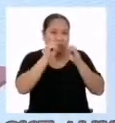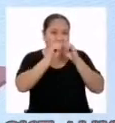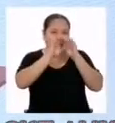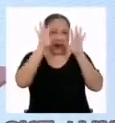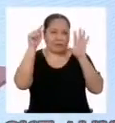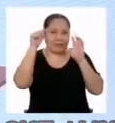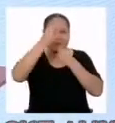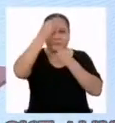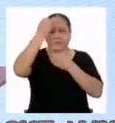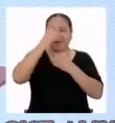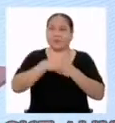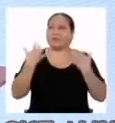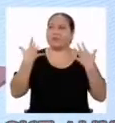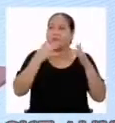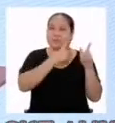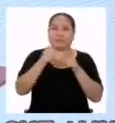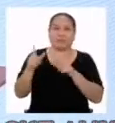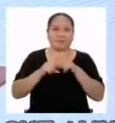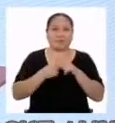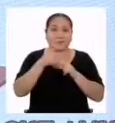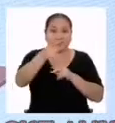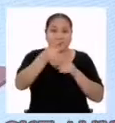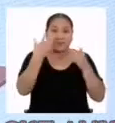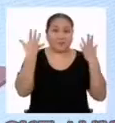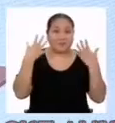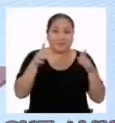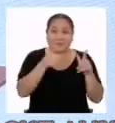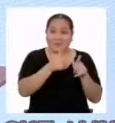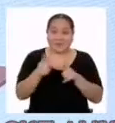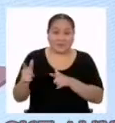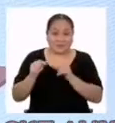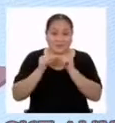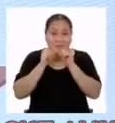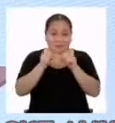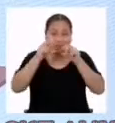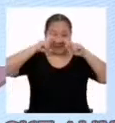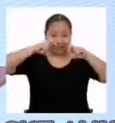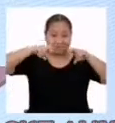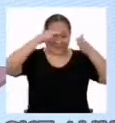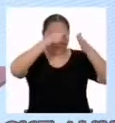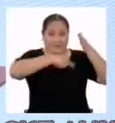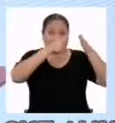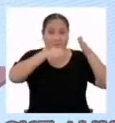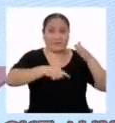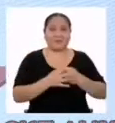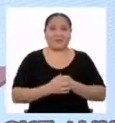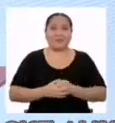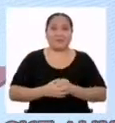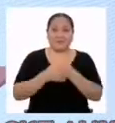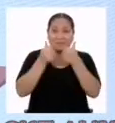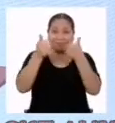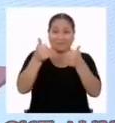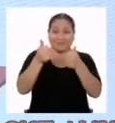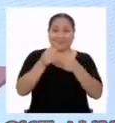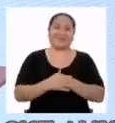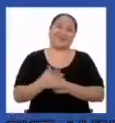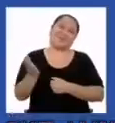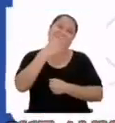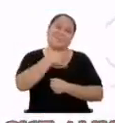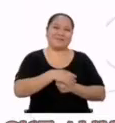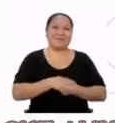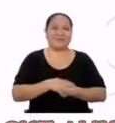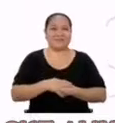Estoy lista para empezar. ¿Ustedes están listos y listas para seguir analizando el texto? ¿Sí? Vamos